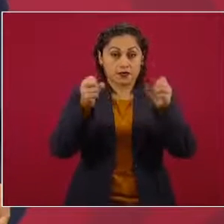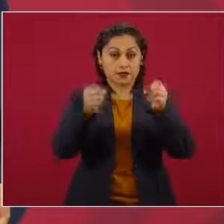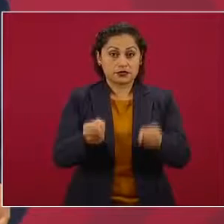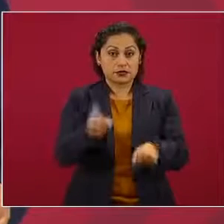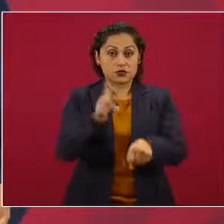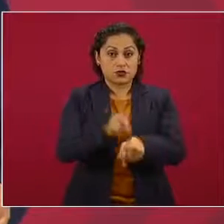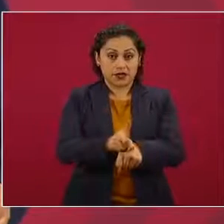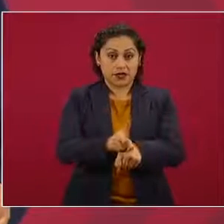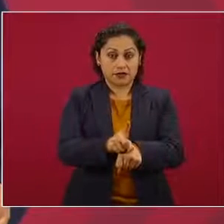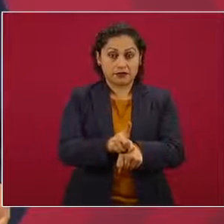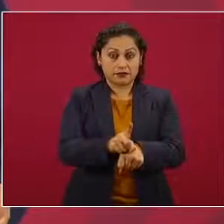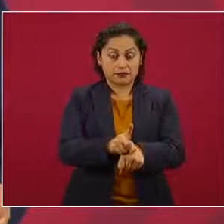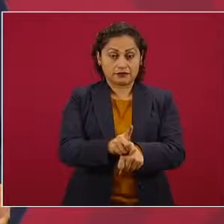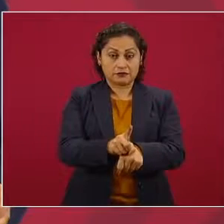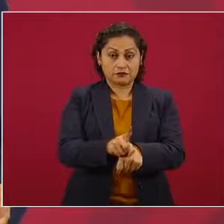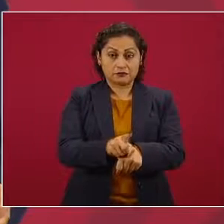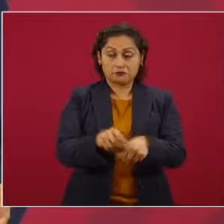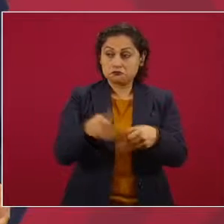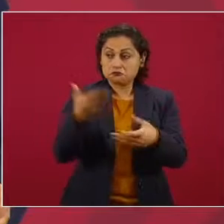de manera cotidiana,